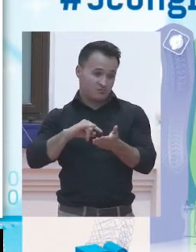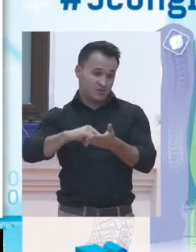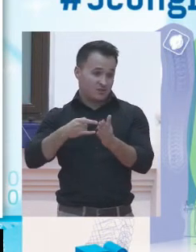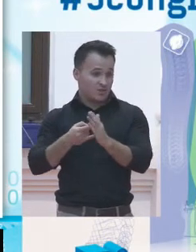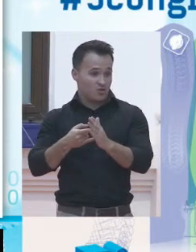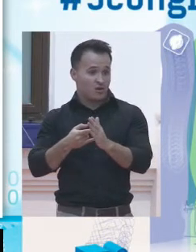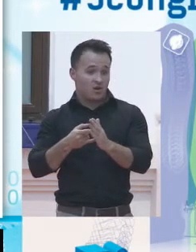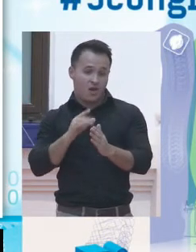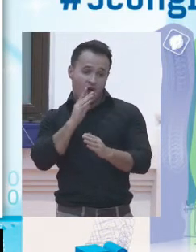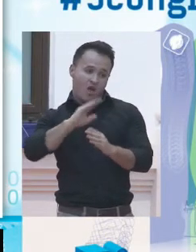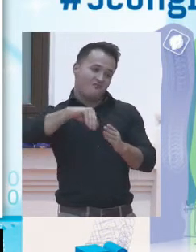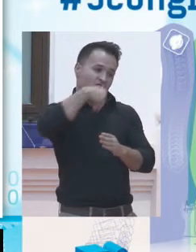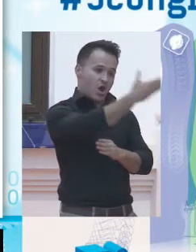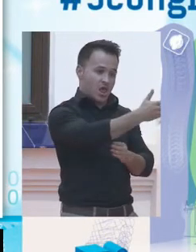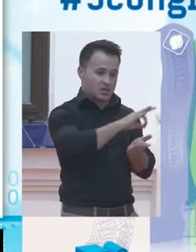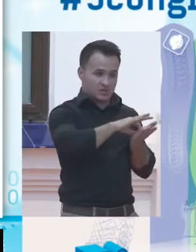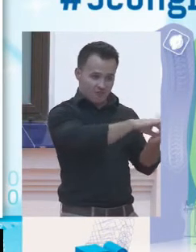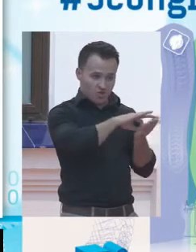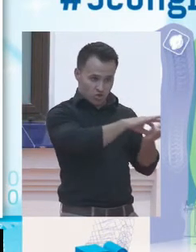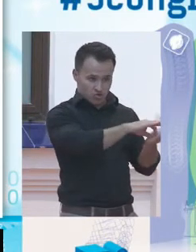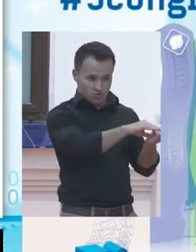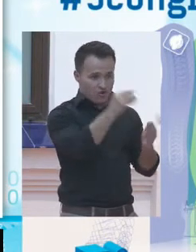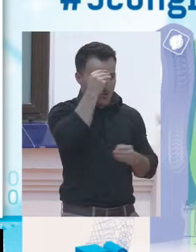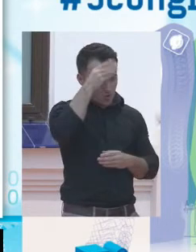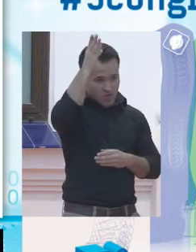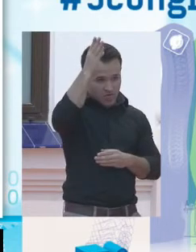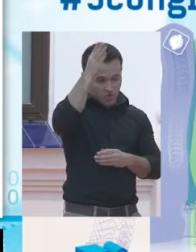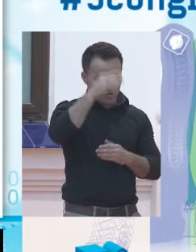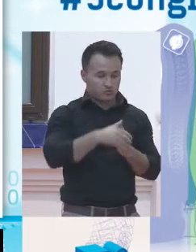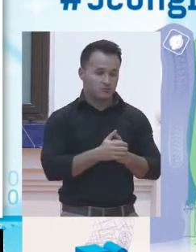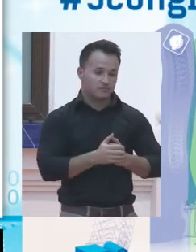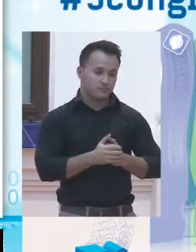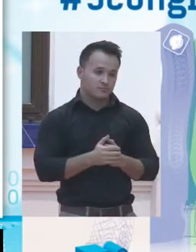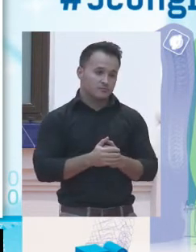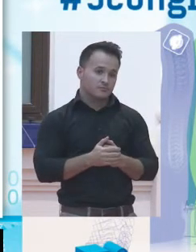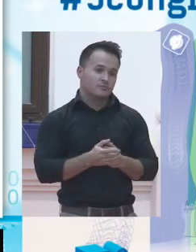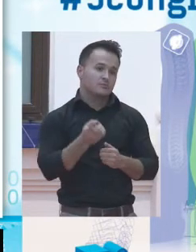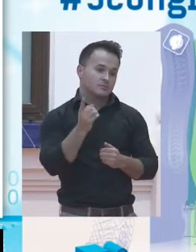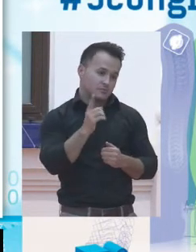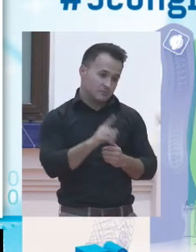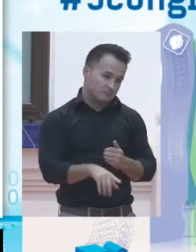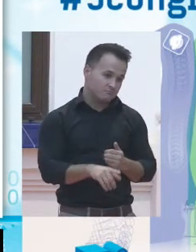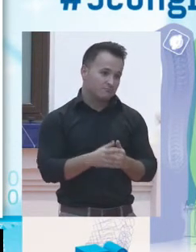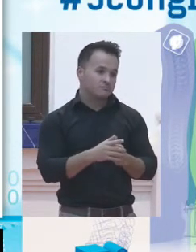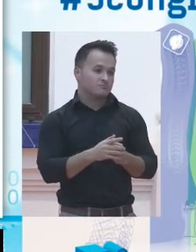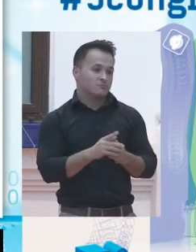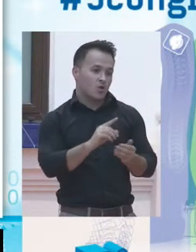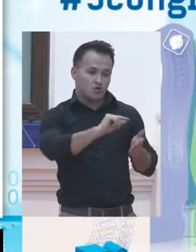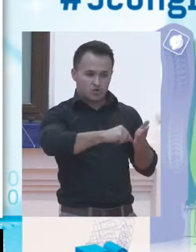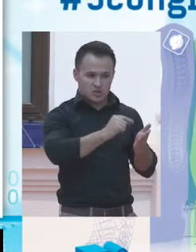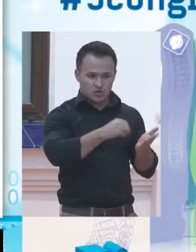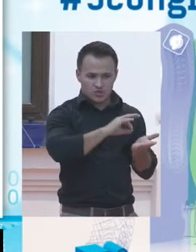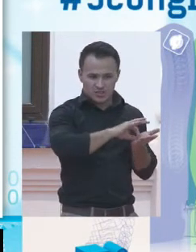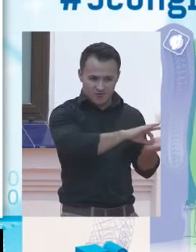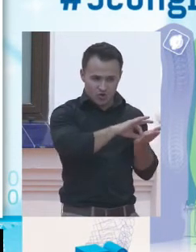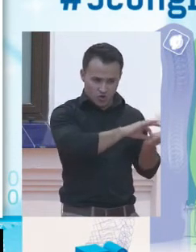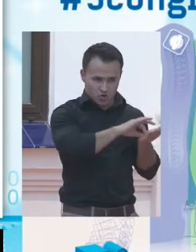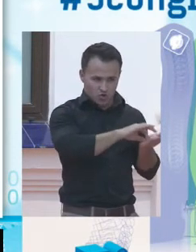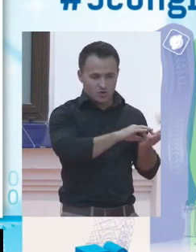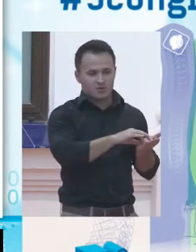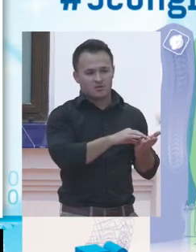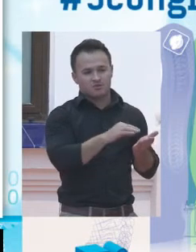tenemos contratados fuera con los servicios de virtualización. Tenemos una arquitectura escalable, podemos contratar más espacio y más servidores, nos